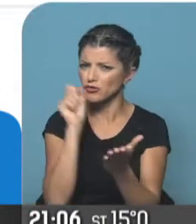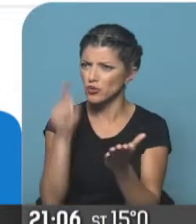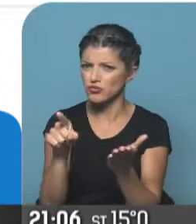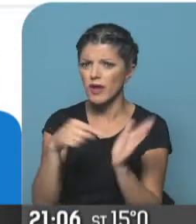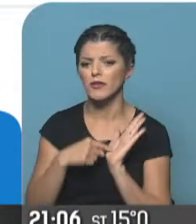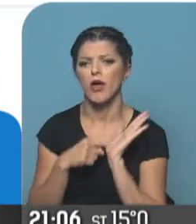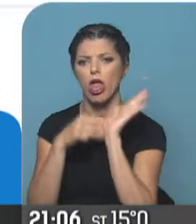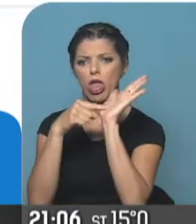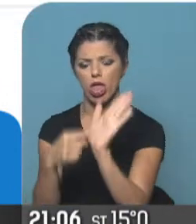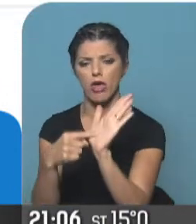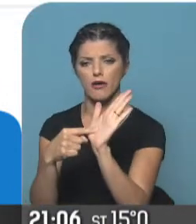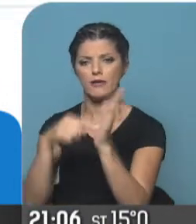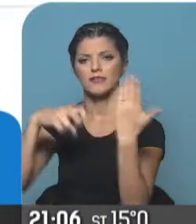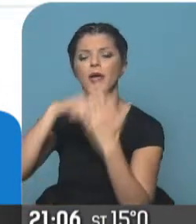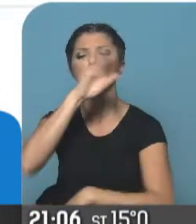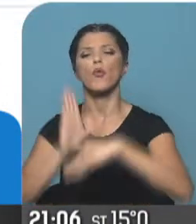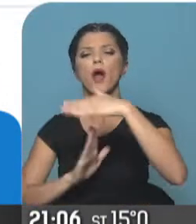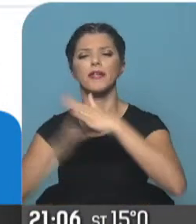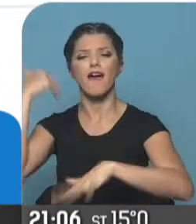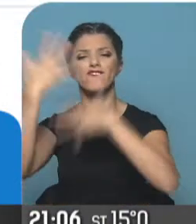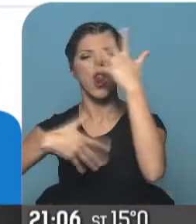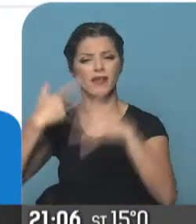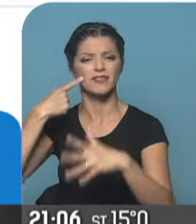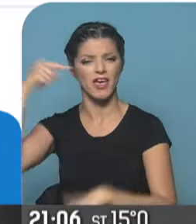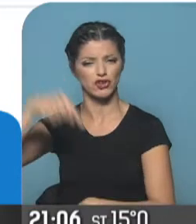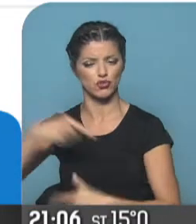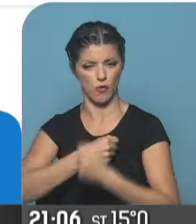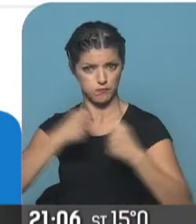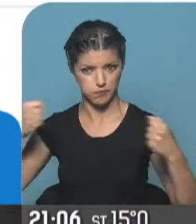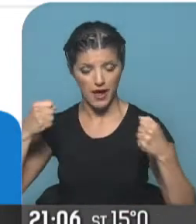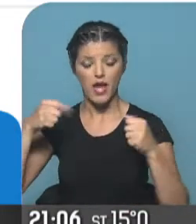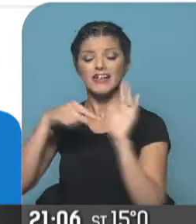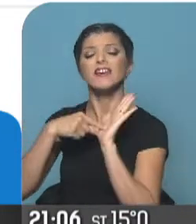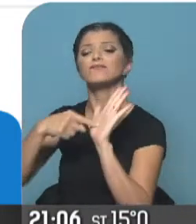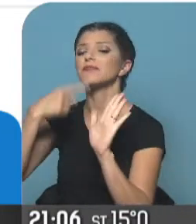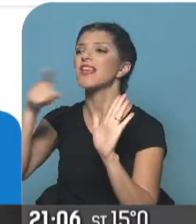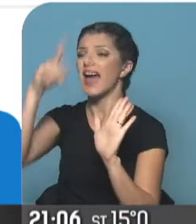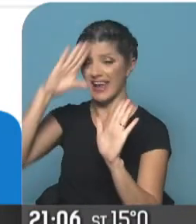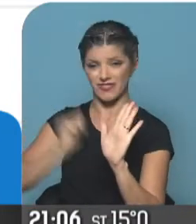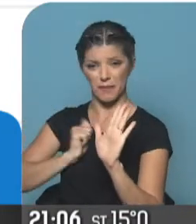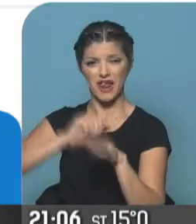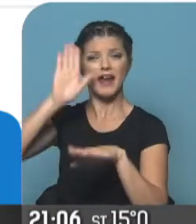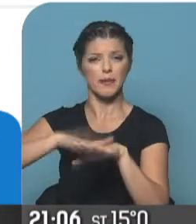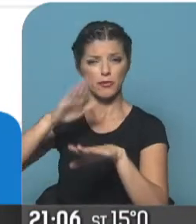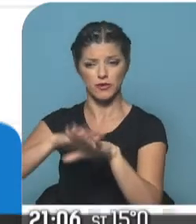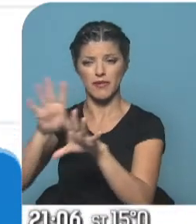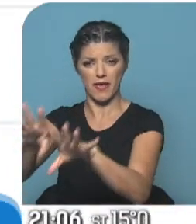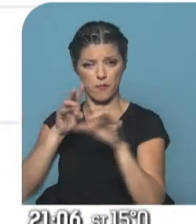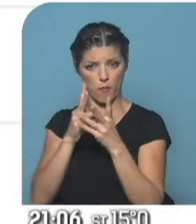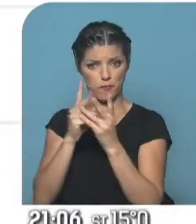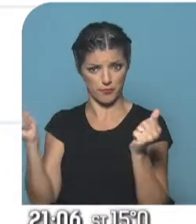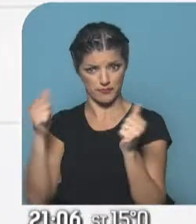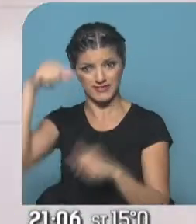presentado ante la Procuraduría de Violencia Institucional, señalando a Gendarmería como responsable de la desaparición de